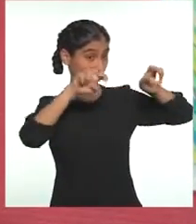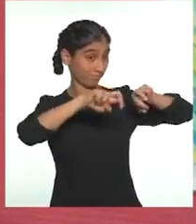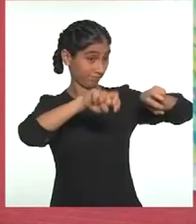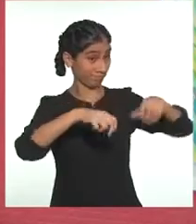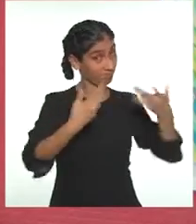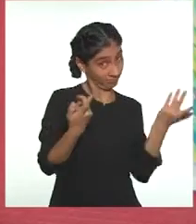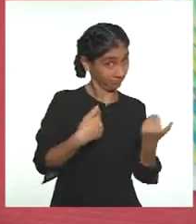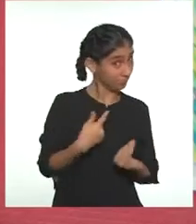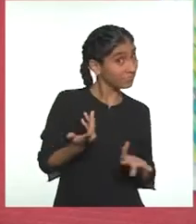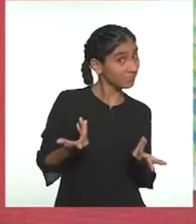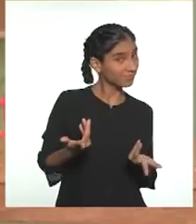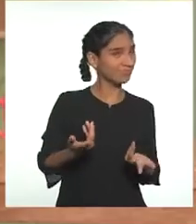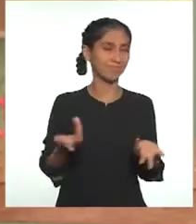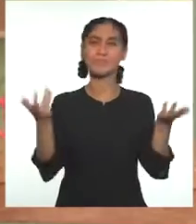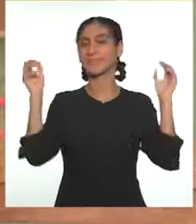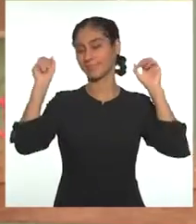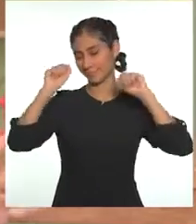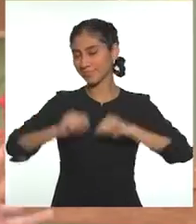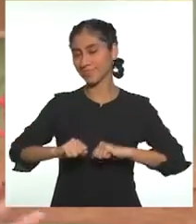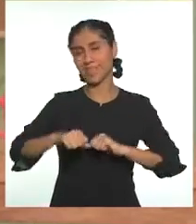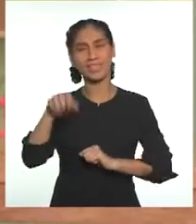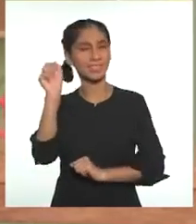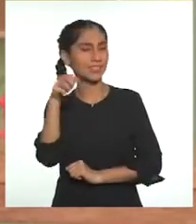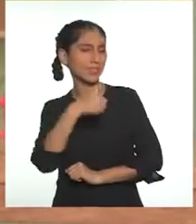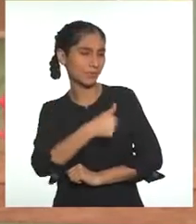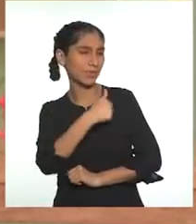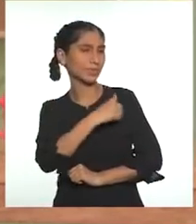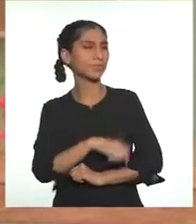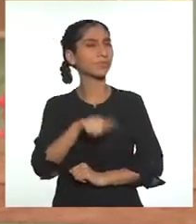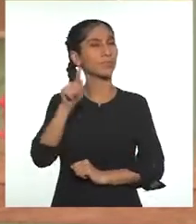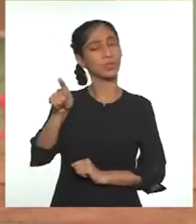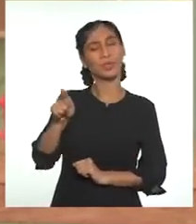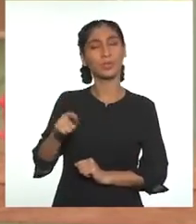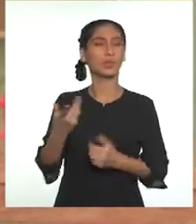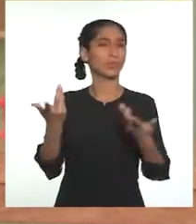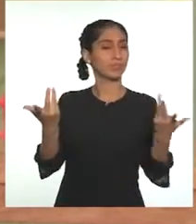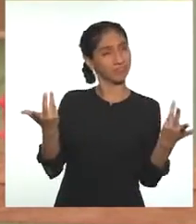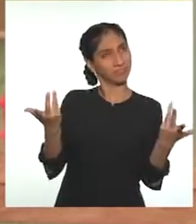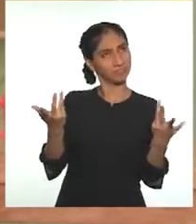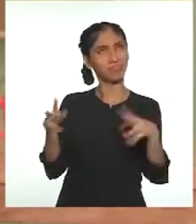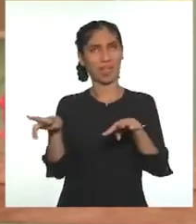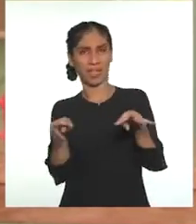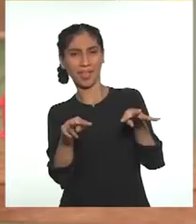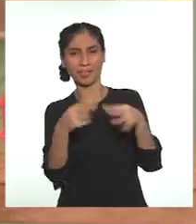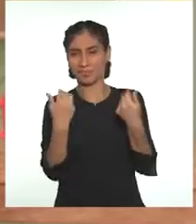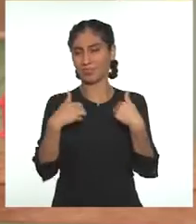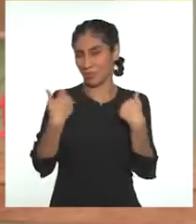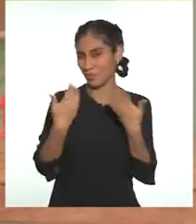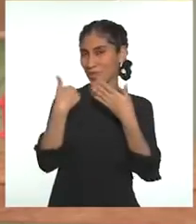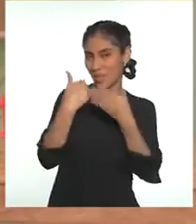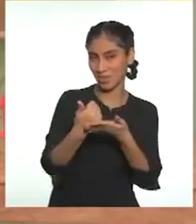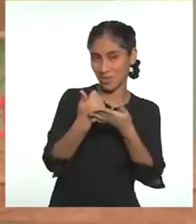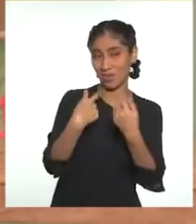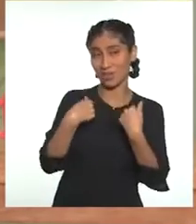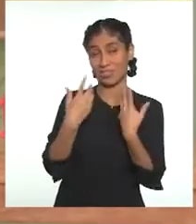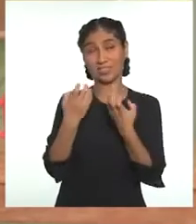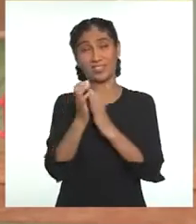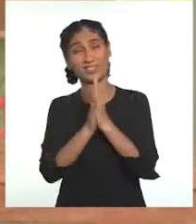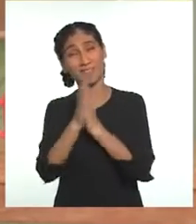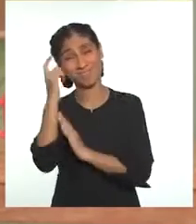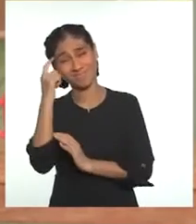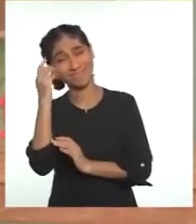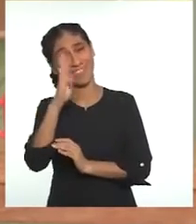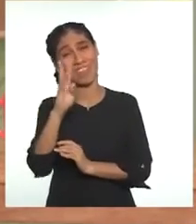mi estilo, ¿no? Sí, está bien. Tu estilo confrontativo nos puede ayudar, aunque estoy extrañando a